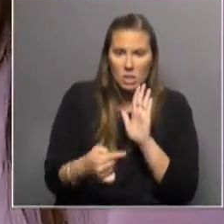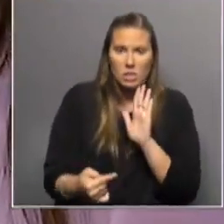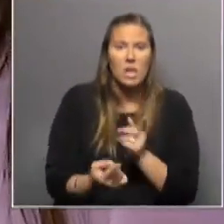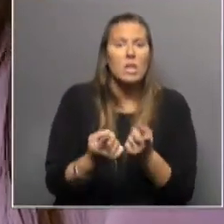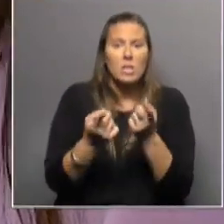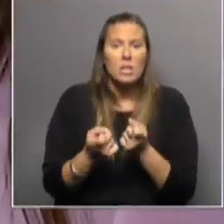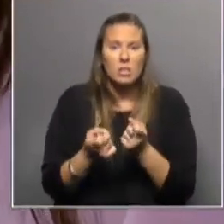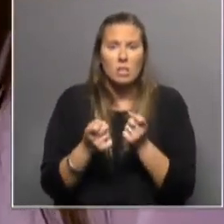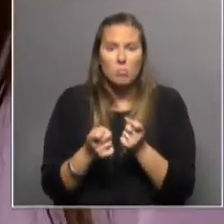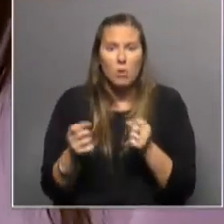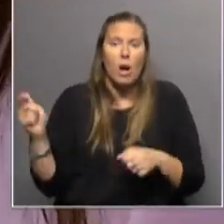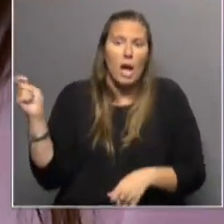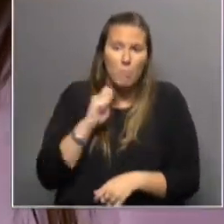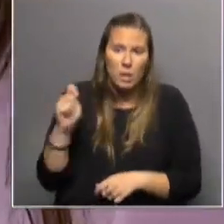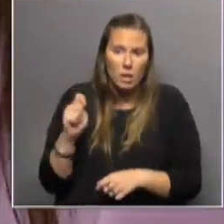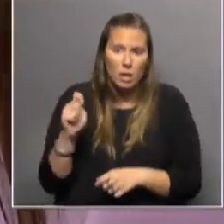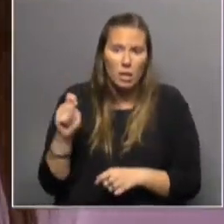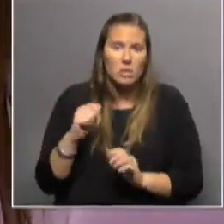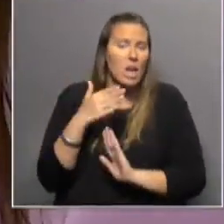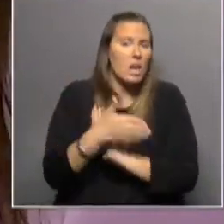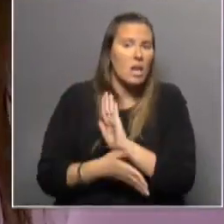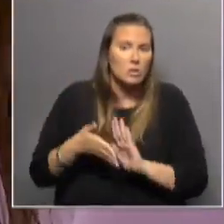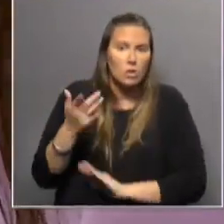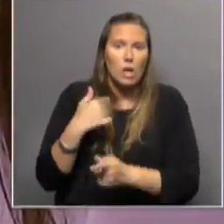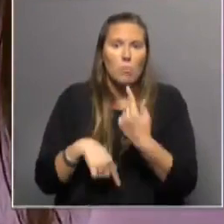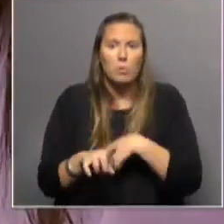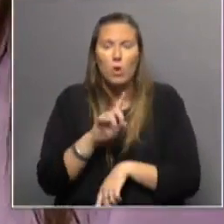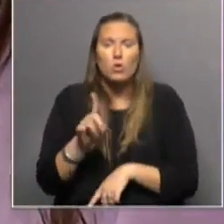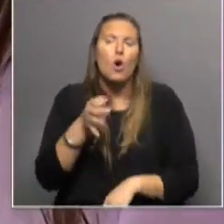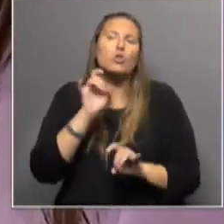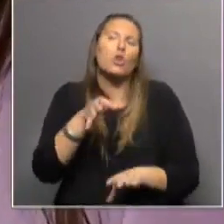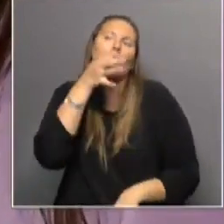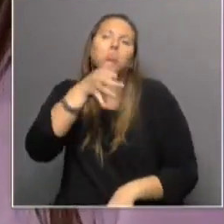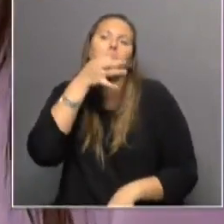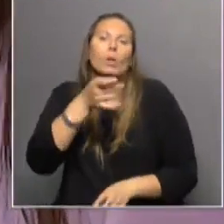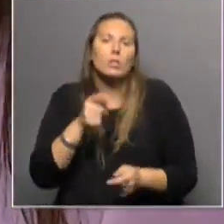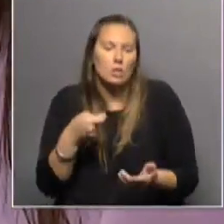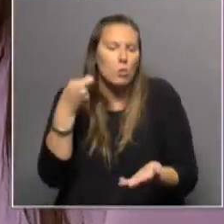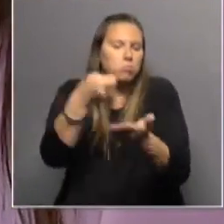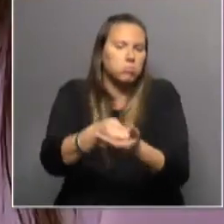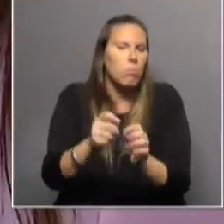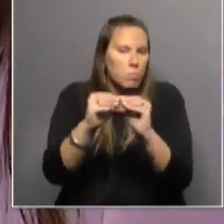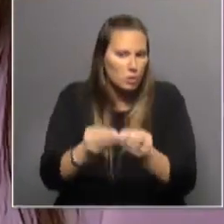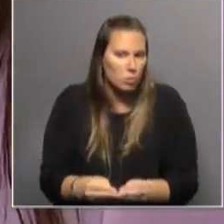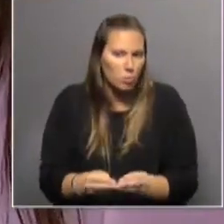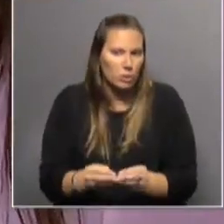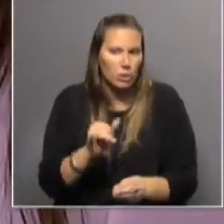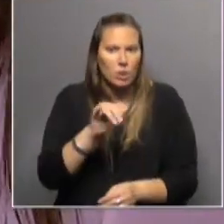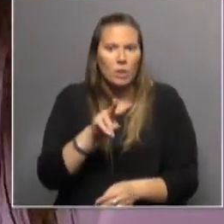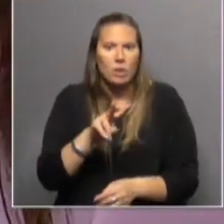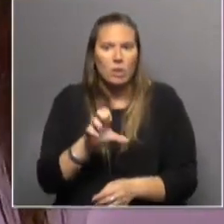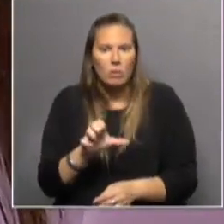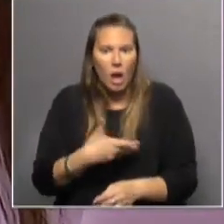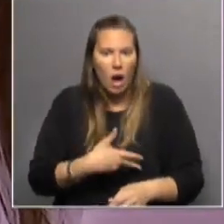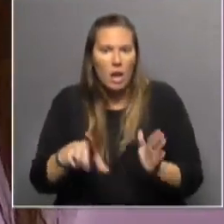necesitamos que se declare emergencia nacional, pero no declarativa, sino que pongan presupuesto. La IBE no se